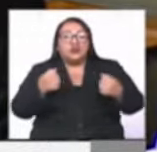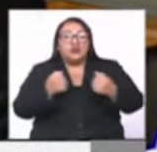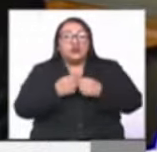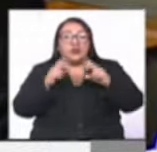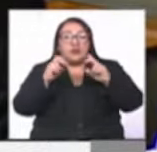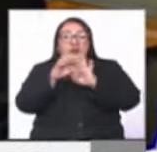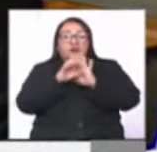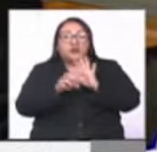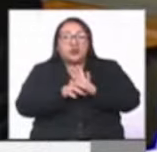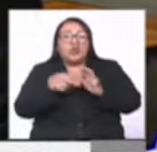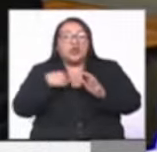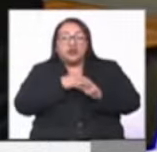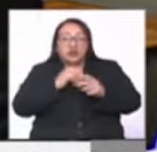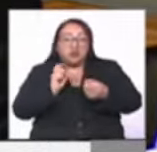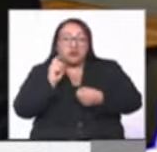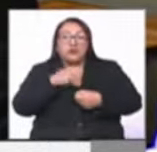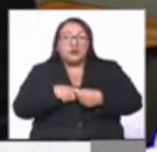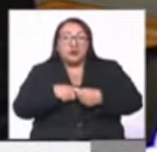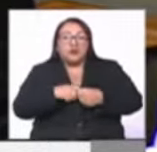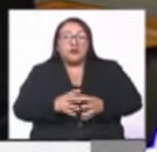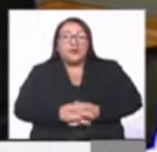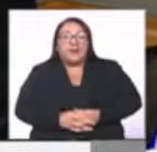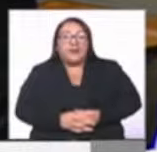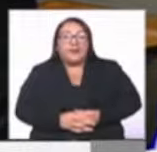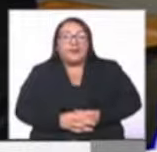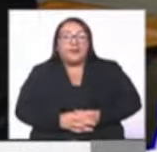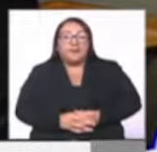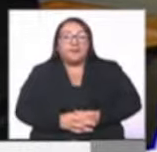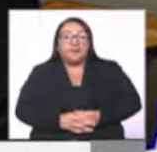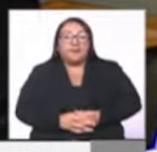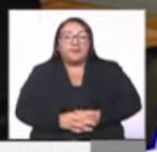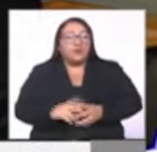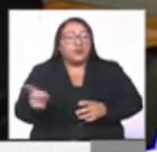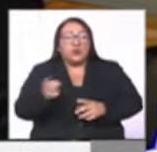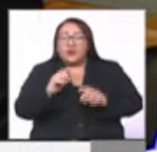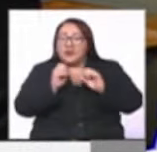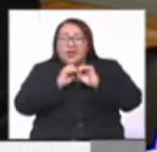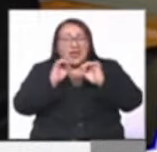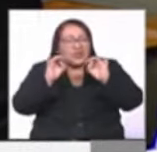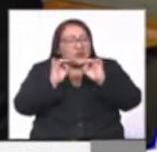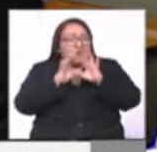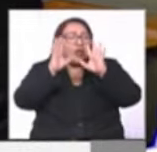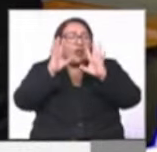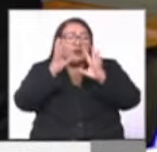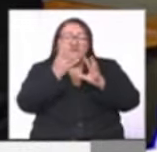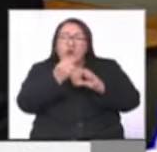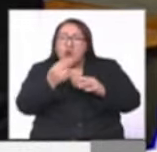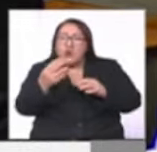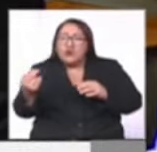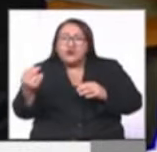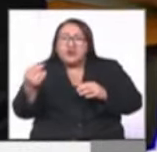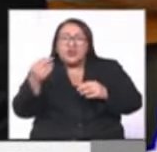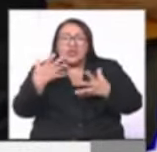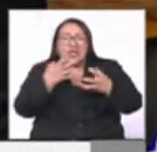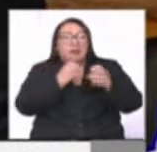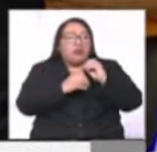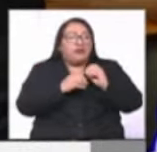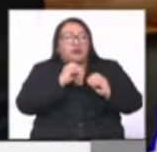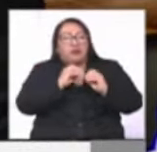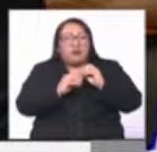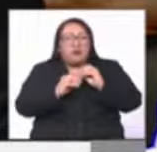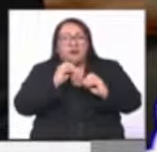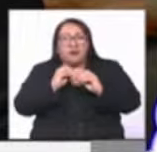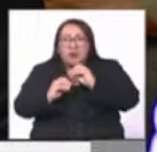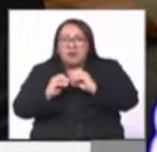constitucional del que somos parte no es casual que se hayan producido diversas iniciativas de modificación constitucional